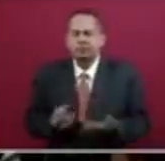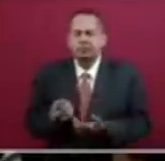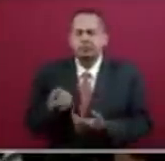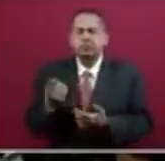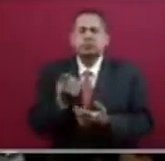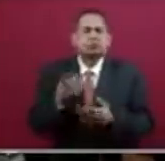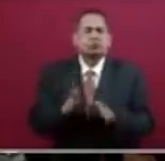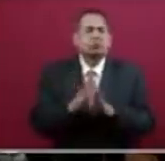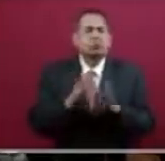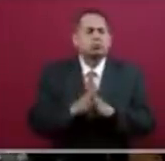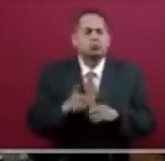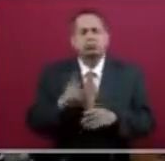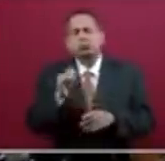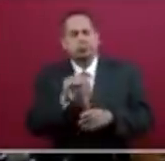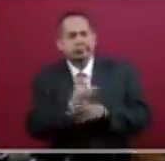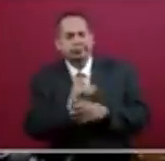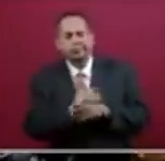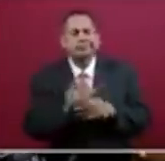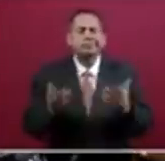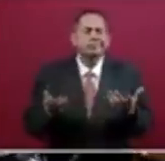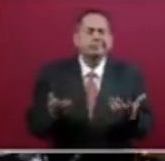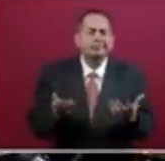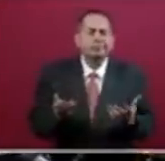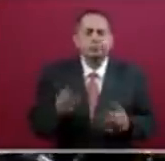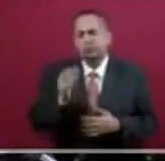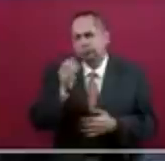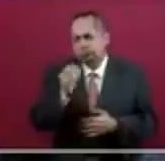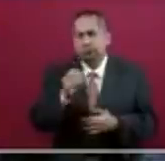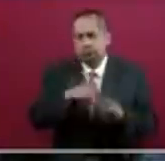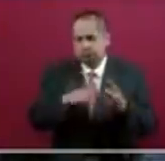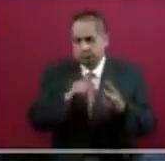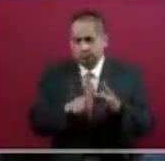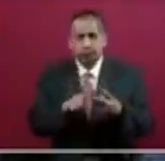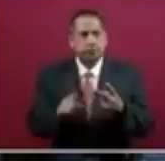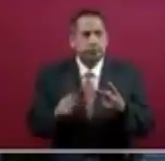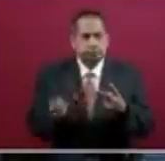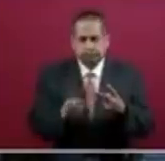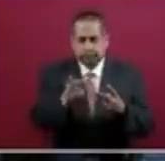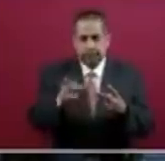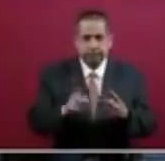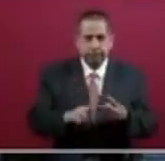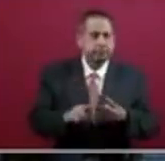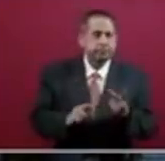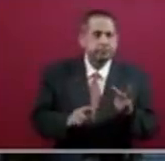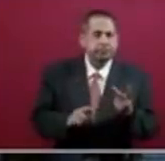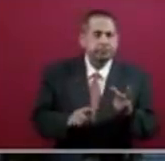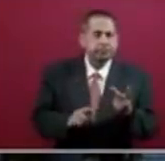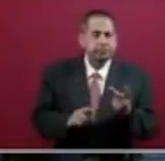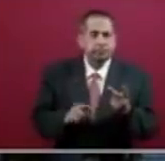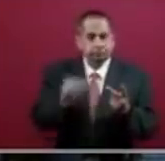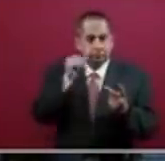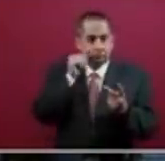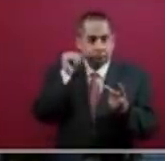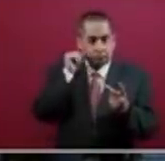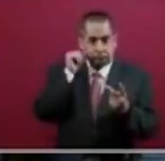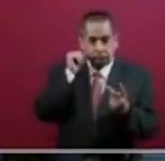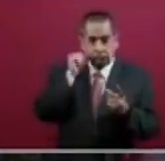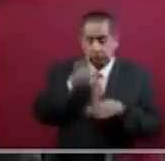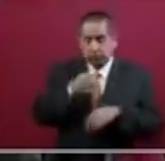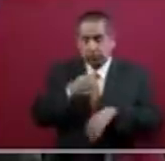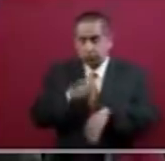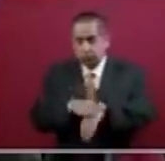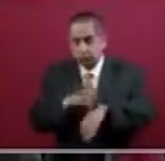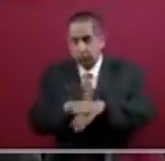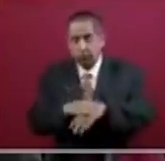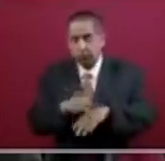no van a ser tomadas en cuenta. Y la otra pregunta es, bueno, ayer anunciaba que no